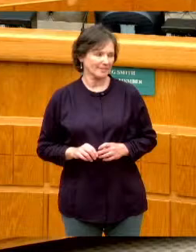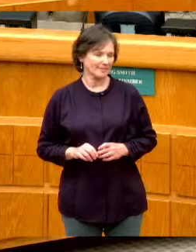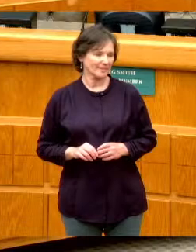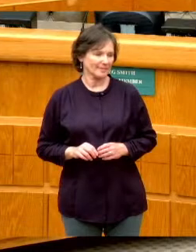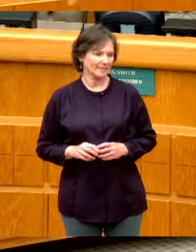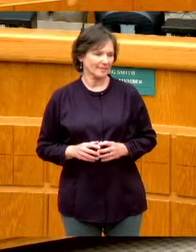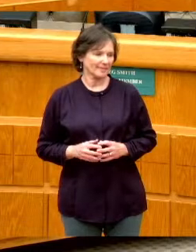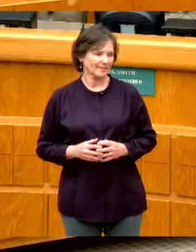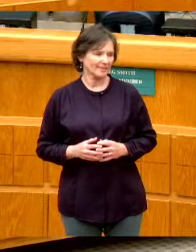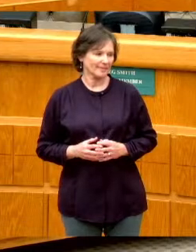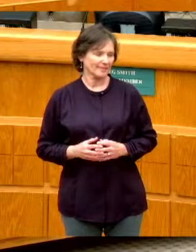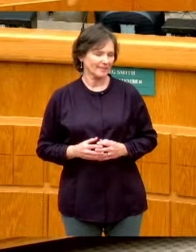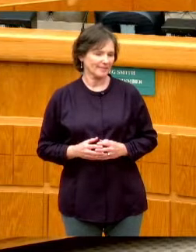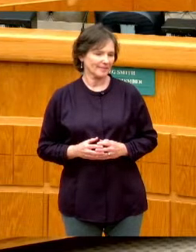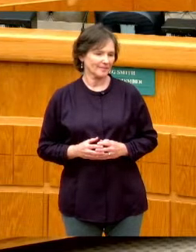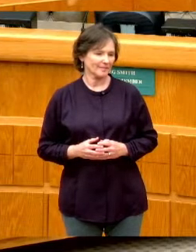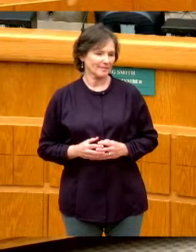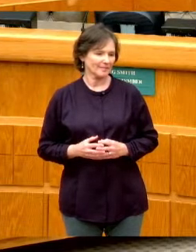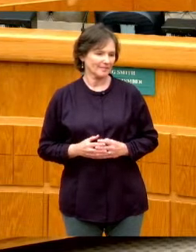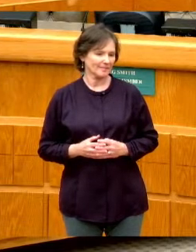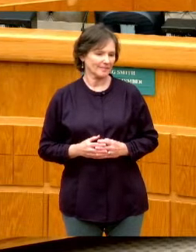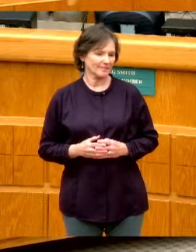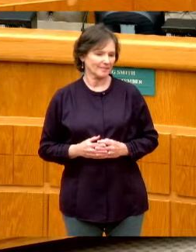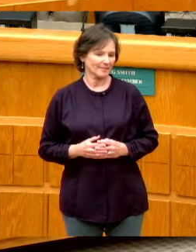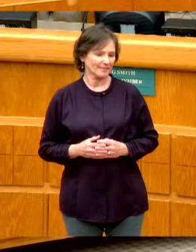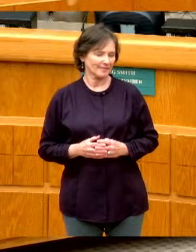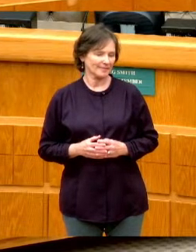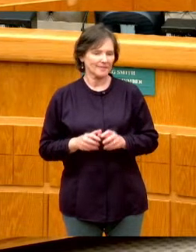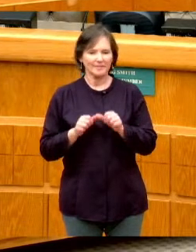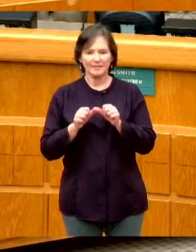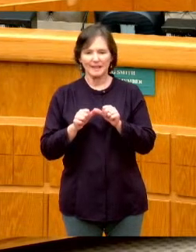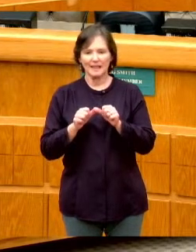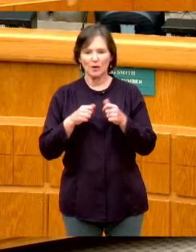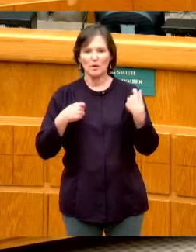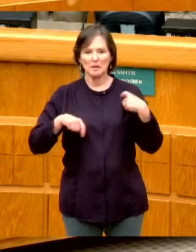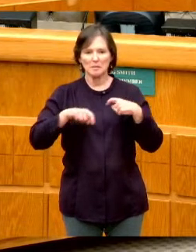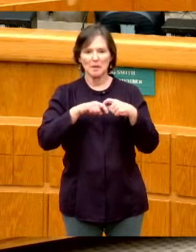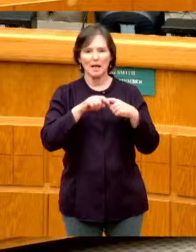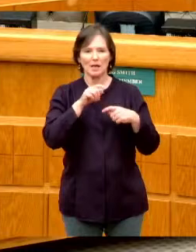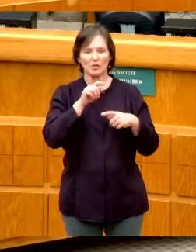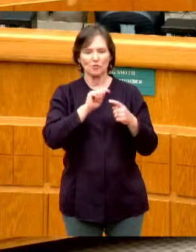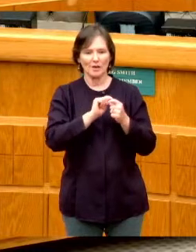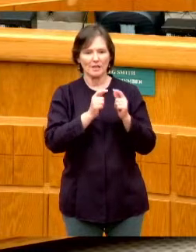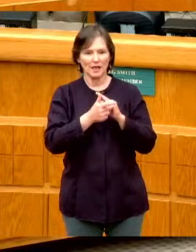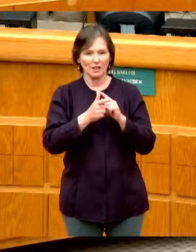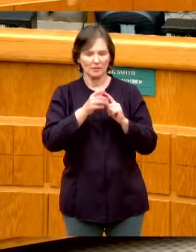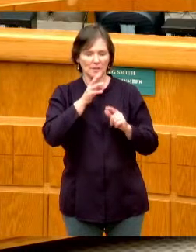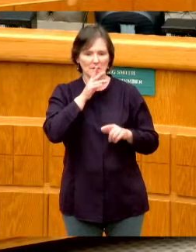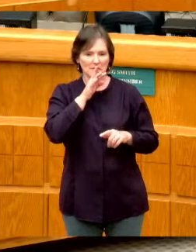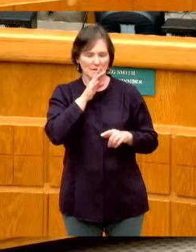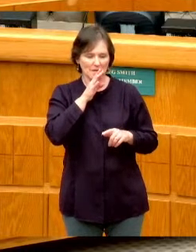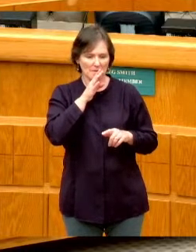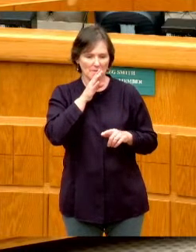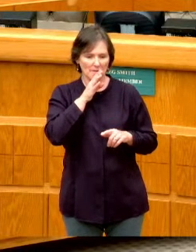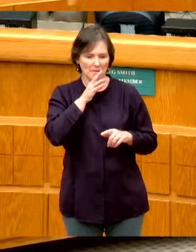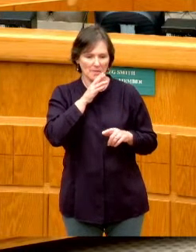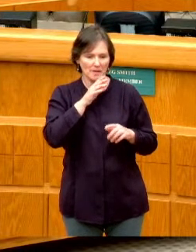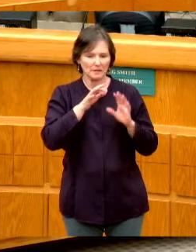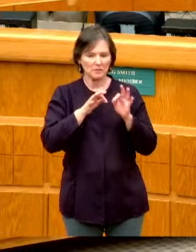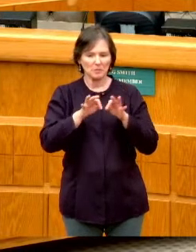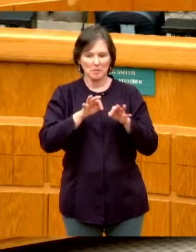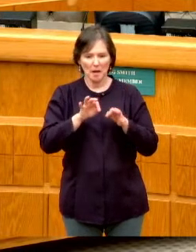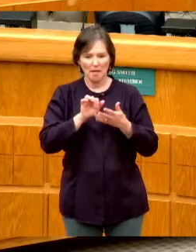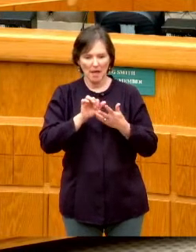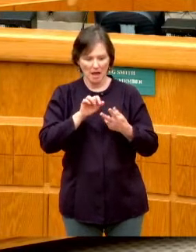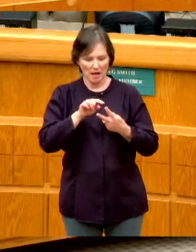semanas. Estos rangos han sido aprobados por el fabricante de la vacuna y muestran el mismo nivel de protección. Si pierde esa ventana, aún puede recibir su